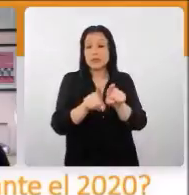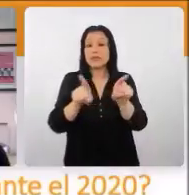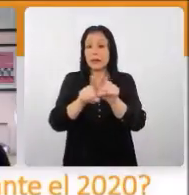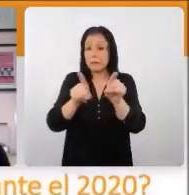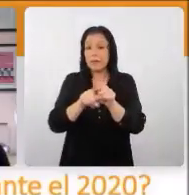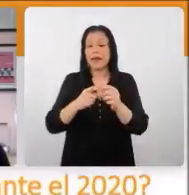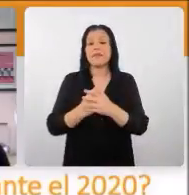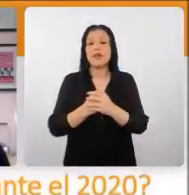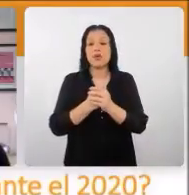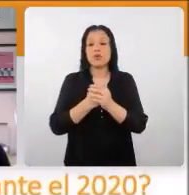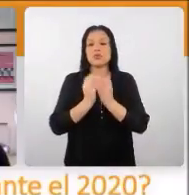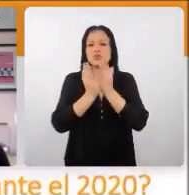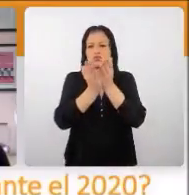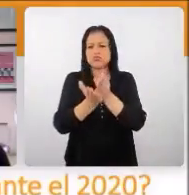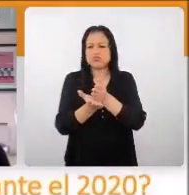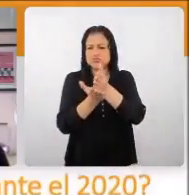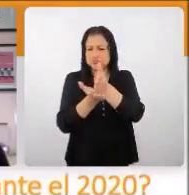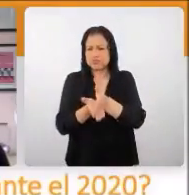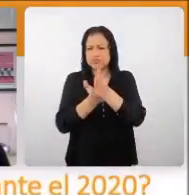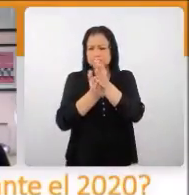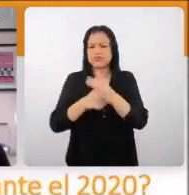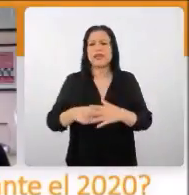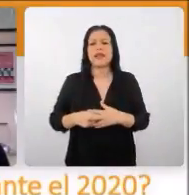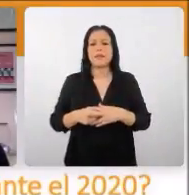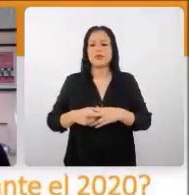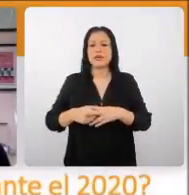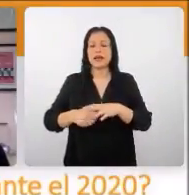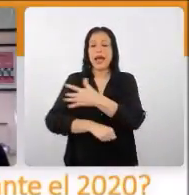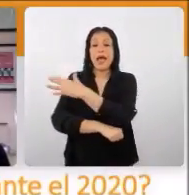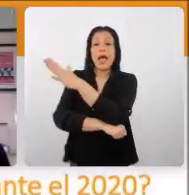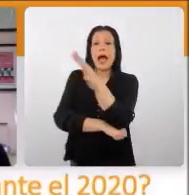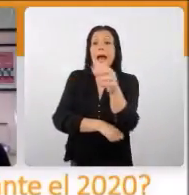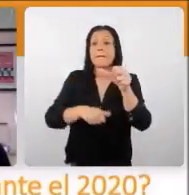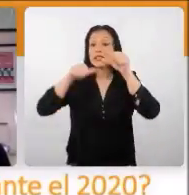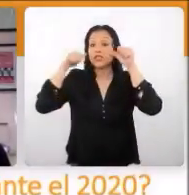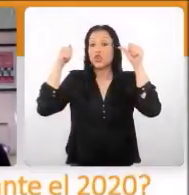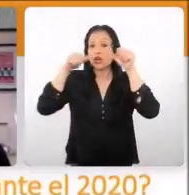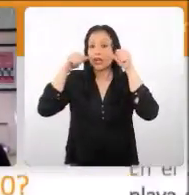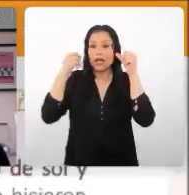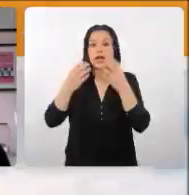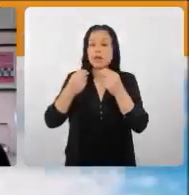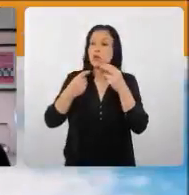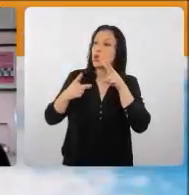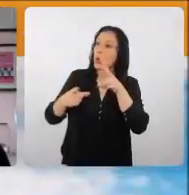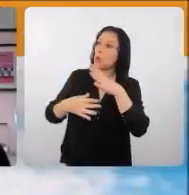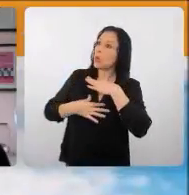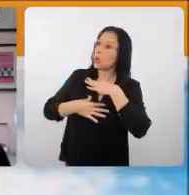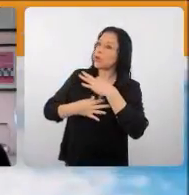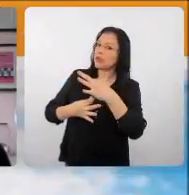los cruceros que tenemos en nuestra Amazonía, que también llaman mucho la atención de ese turista.